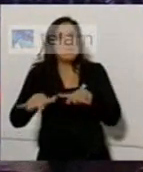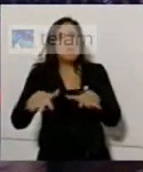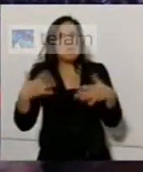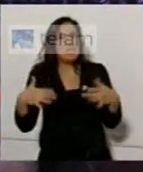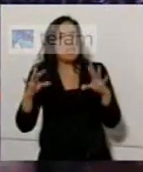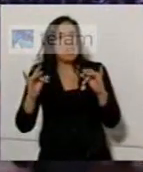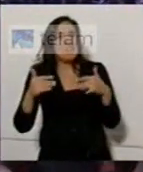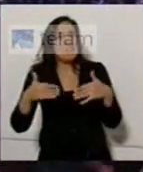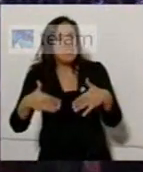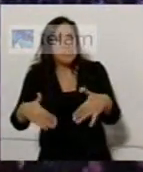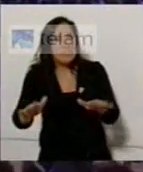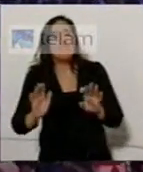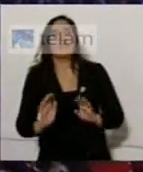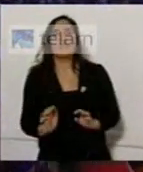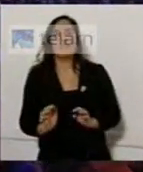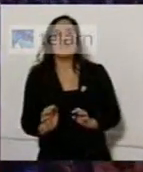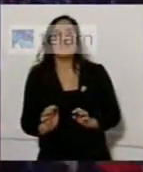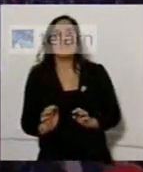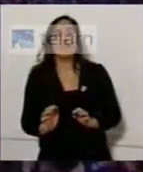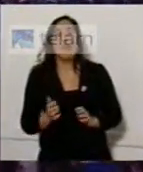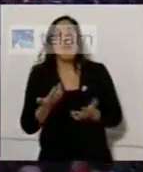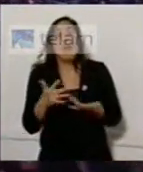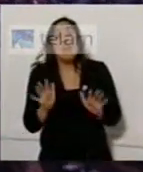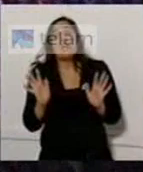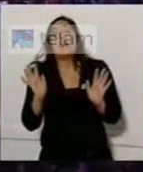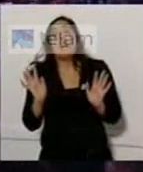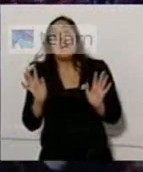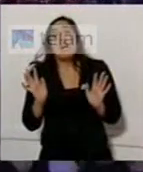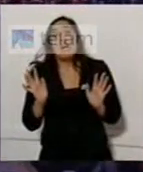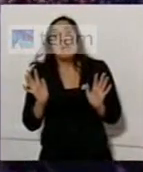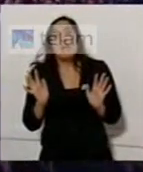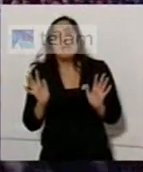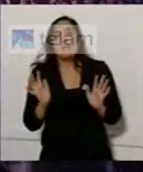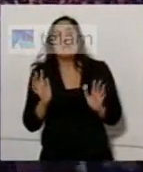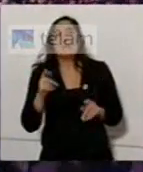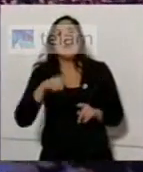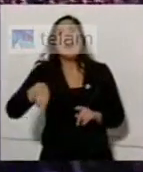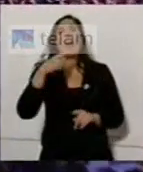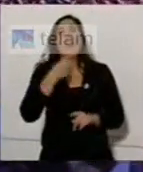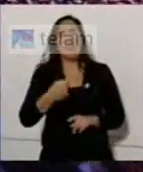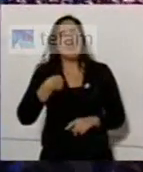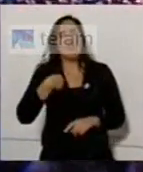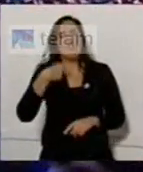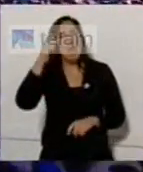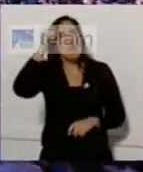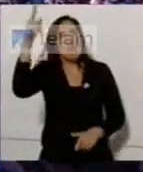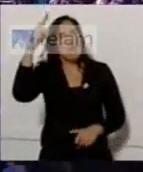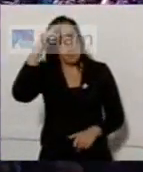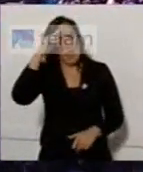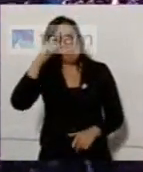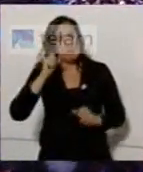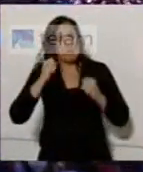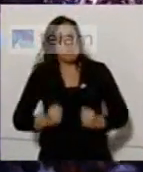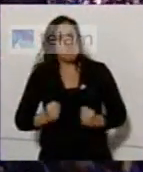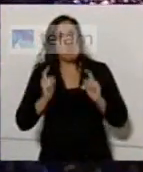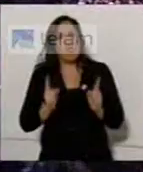Tal vez cuando dijo que no pensaba dejar sus convicciones en